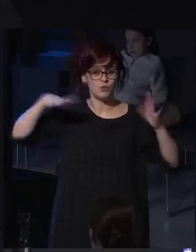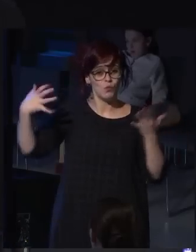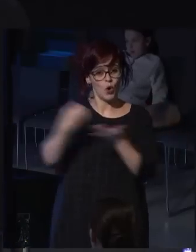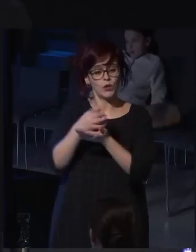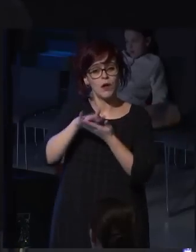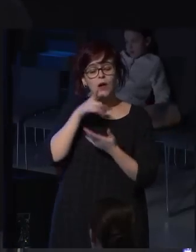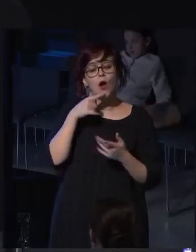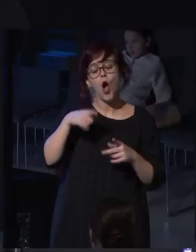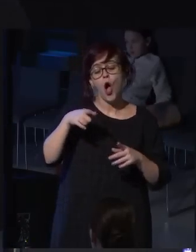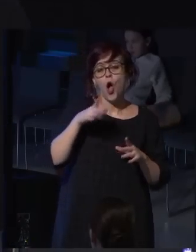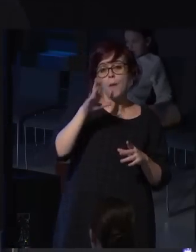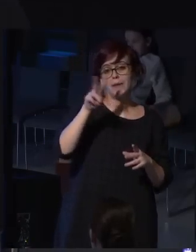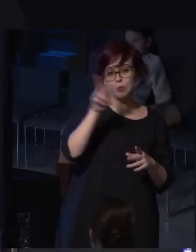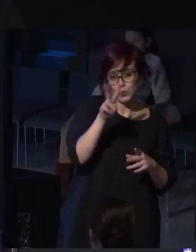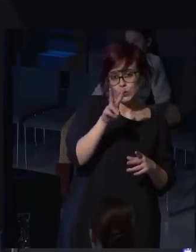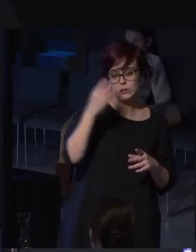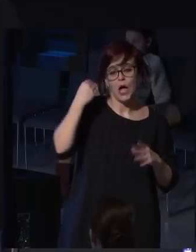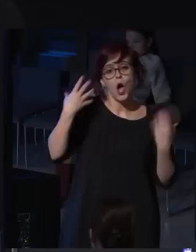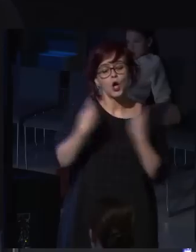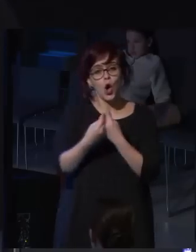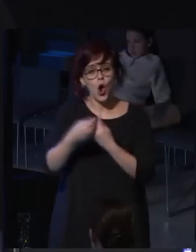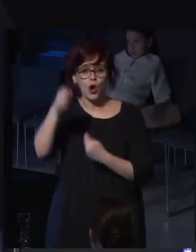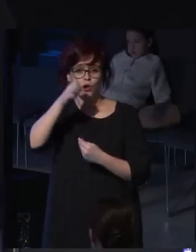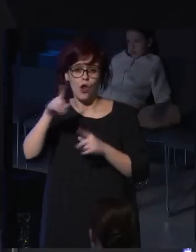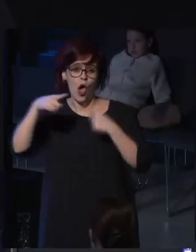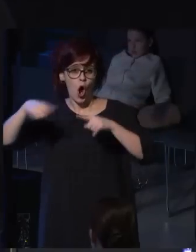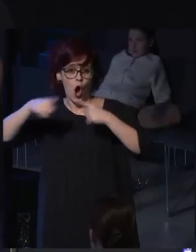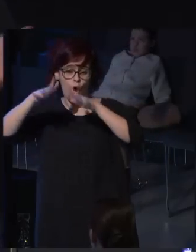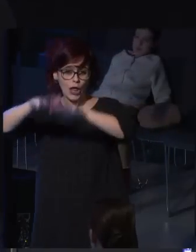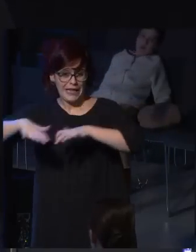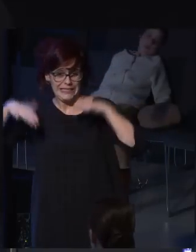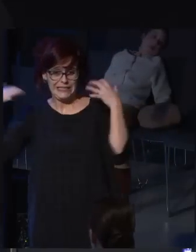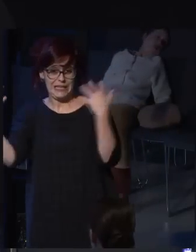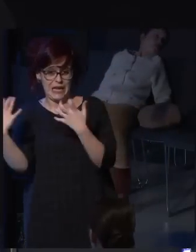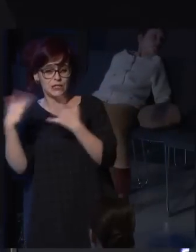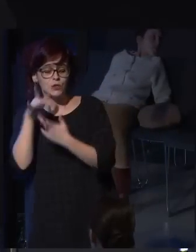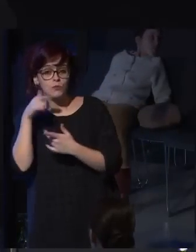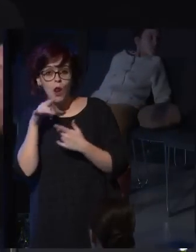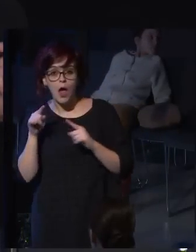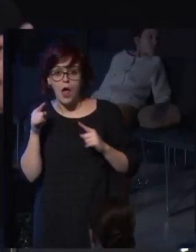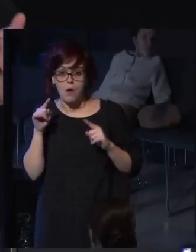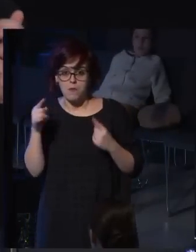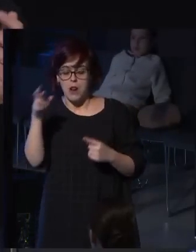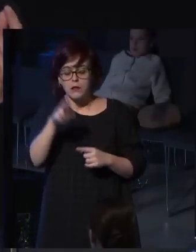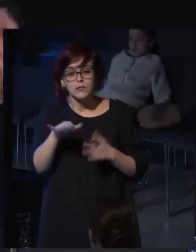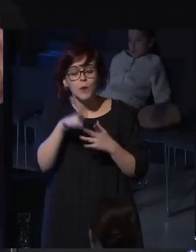concierto de Vetusta con una orquesta sinfónica, en los ensayos, ya primero que toquen 70 tíos delante de ti a la primera, pero el momento